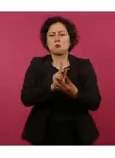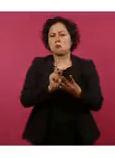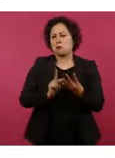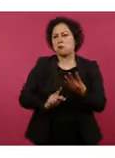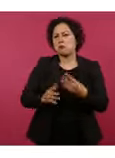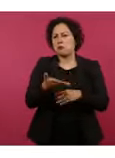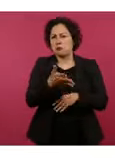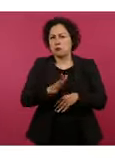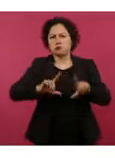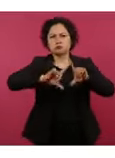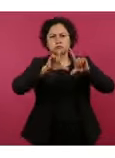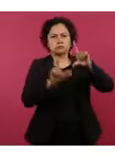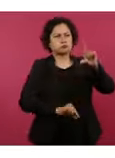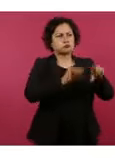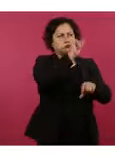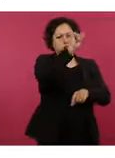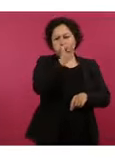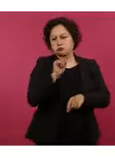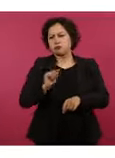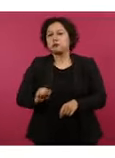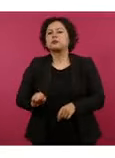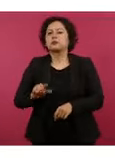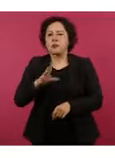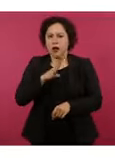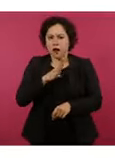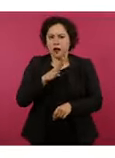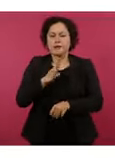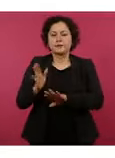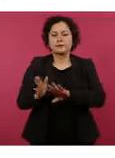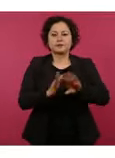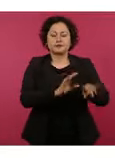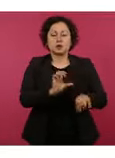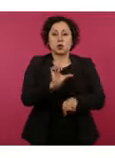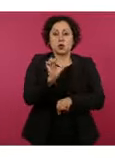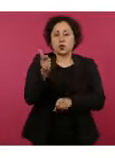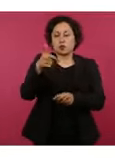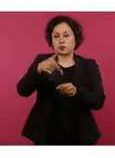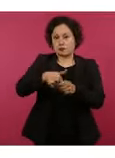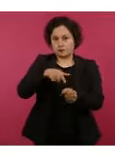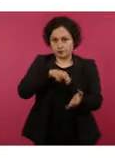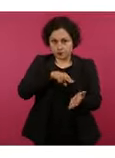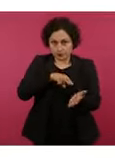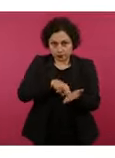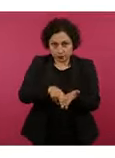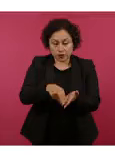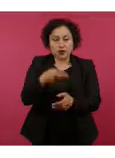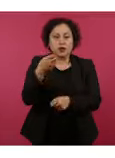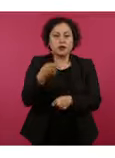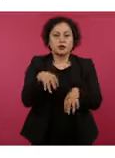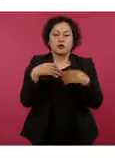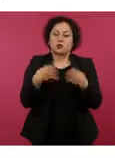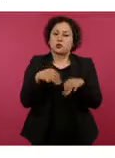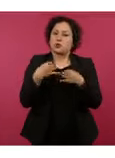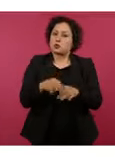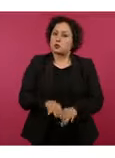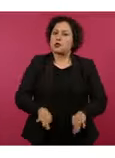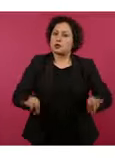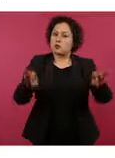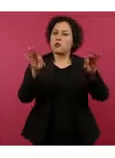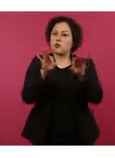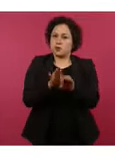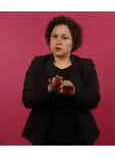sureste y centro del país. En el caso del diésel y la importancia que este combustible tiene dentro de la economía